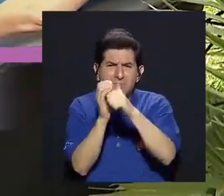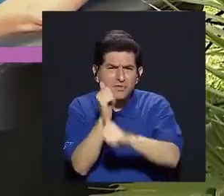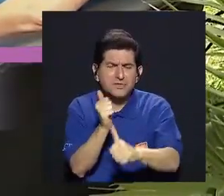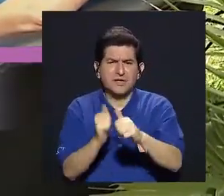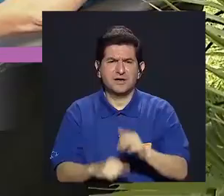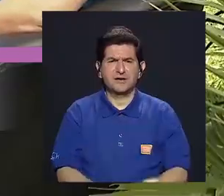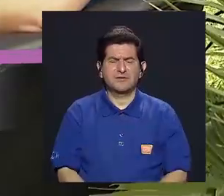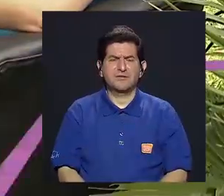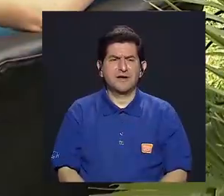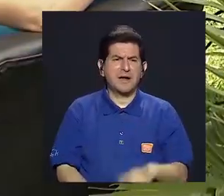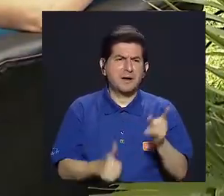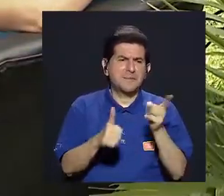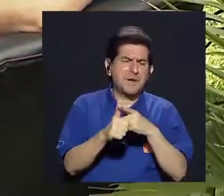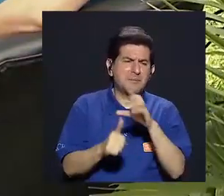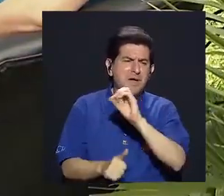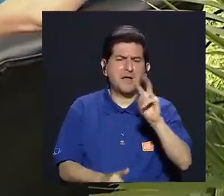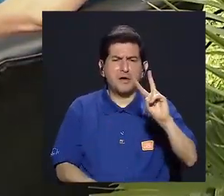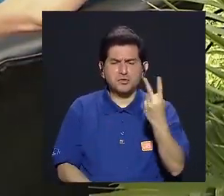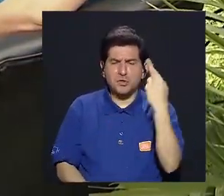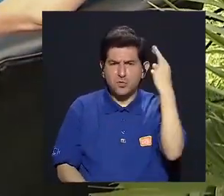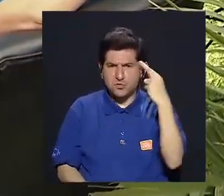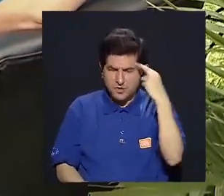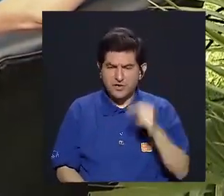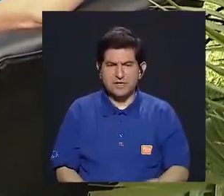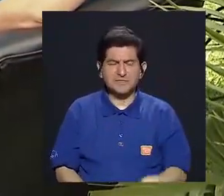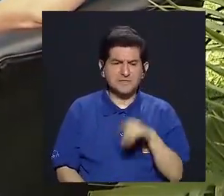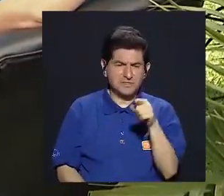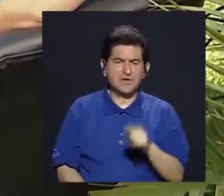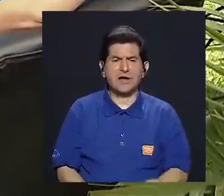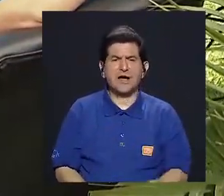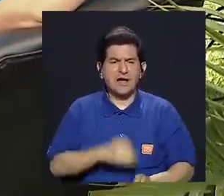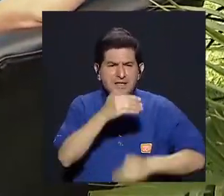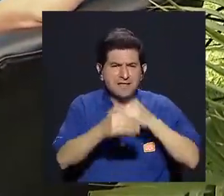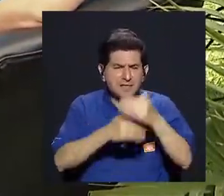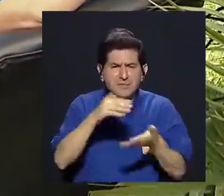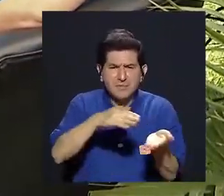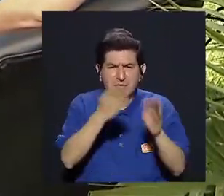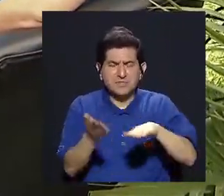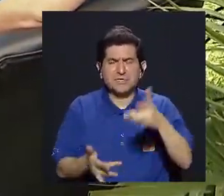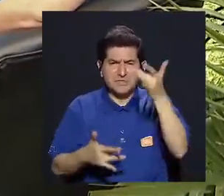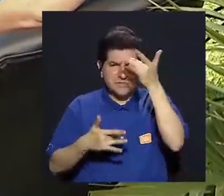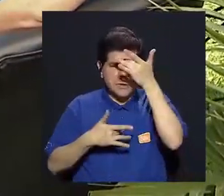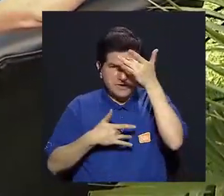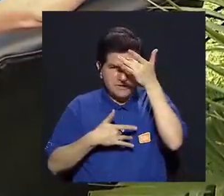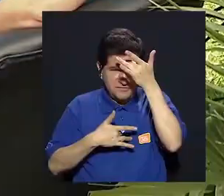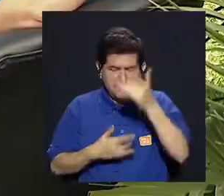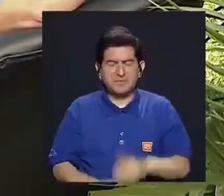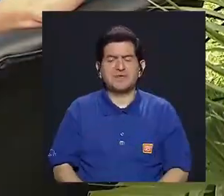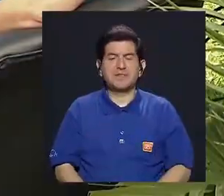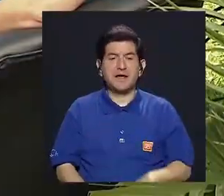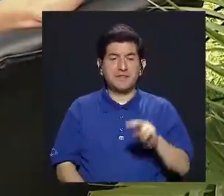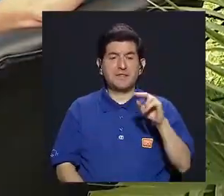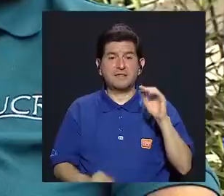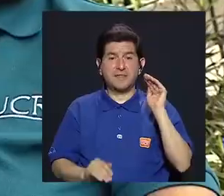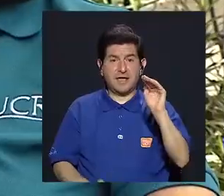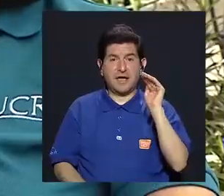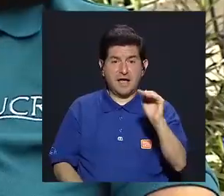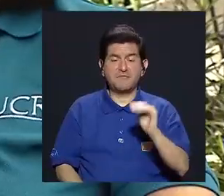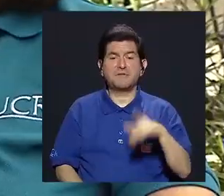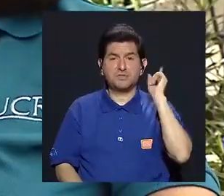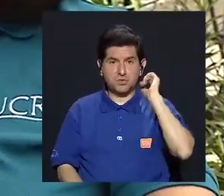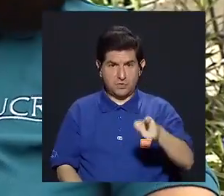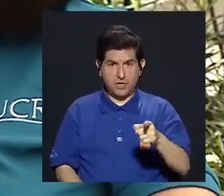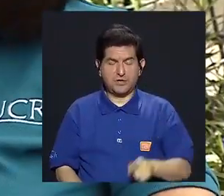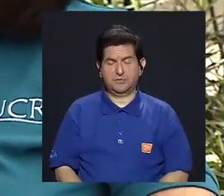es entre la primera y la segunda causa de morbilidad y mortalidad dentro del grupo de las enfermedades de notificación obligatoria con récord